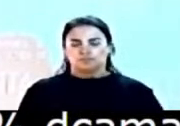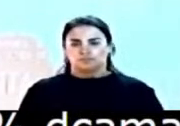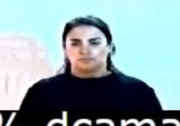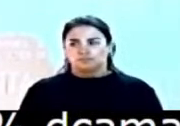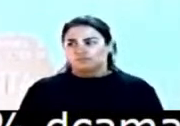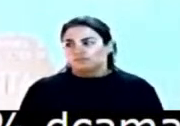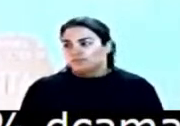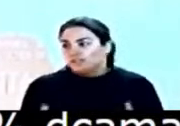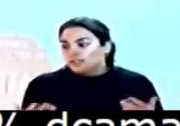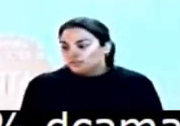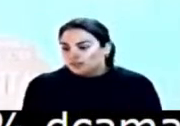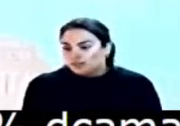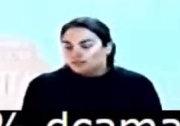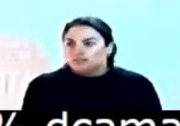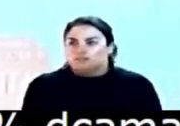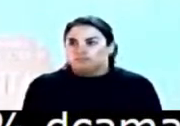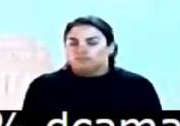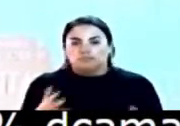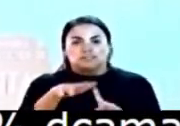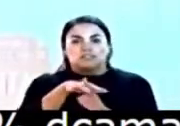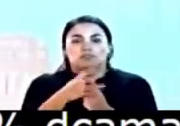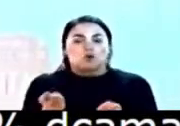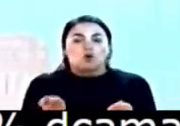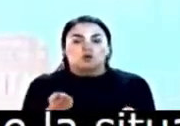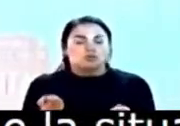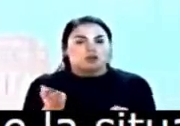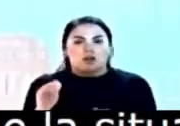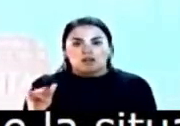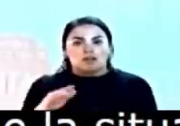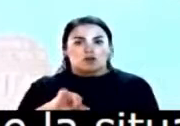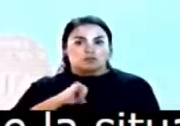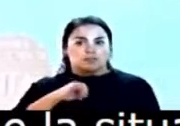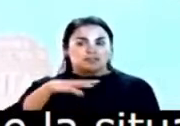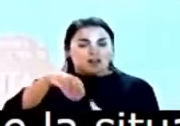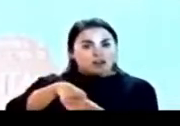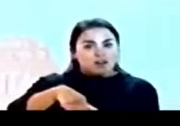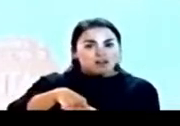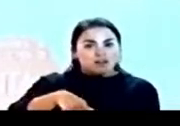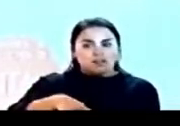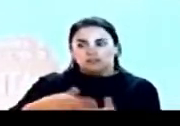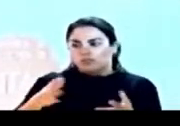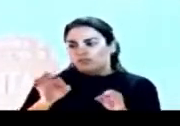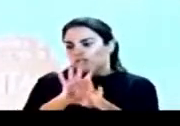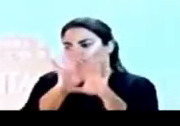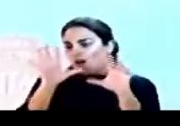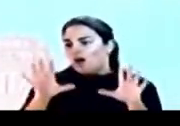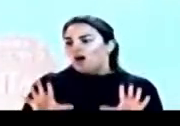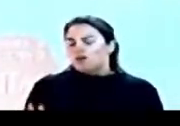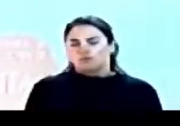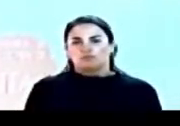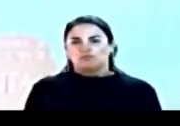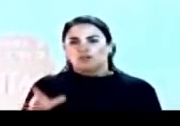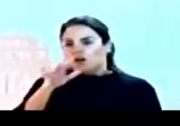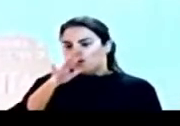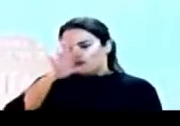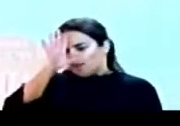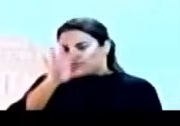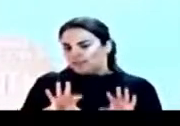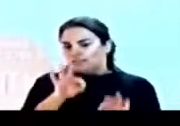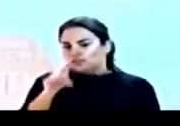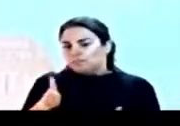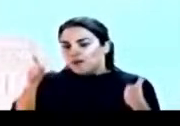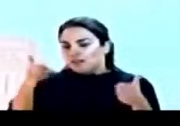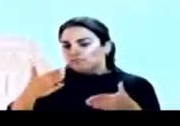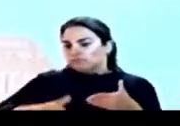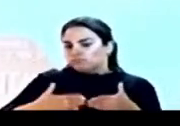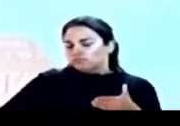Por tanto, mientras que la situación esté controlada en los hospitales, pues lógicamente no habría que tomar ningún tipo de